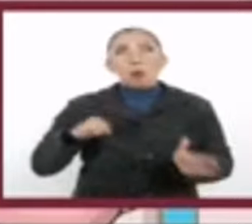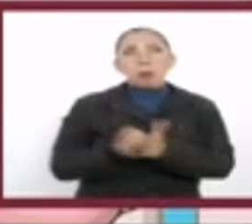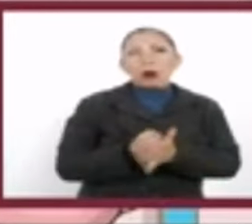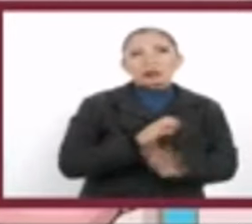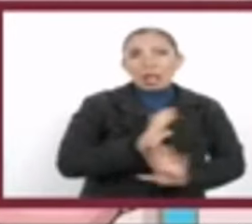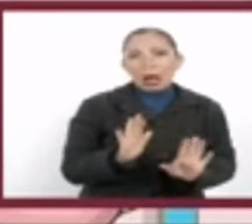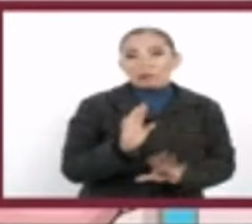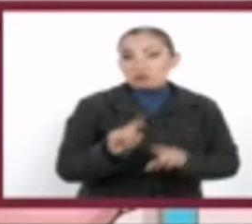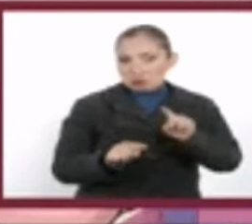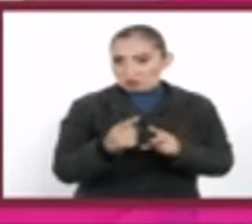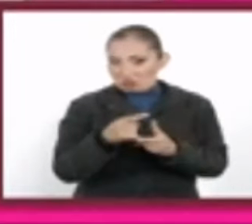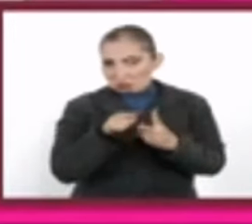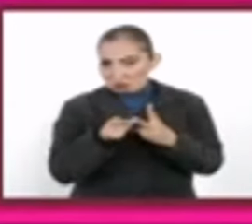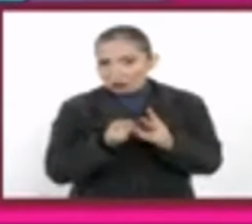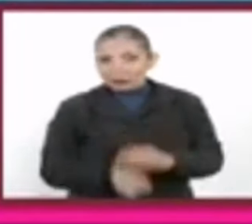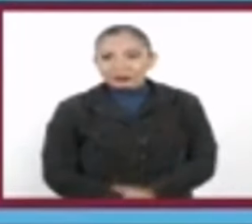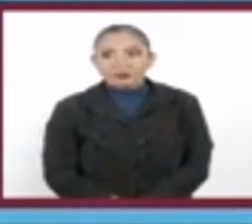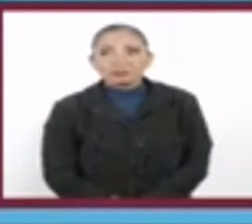saciedad.